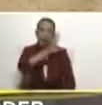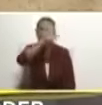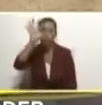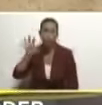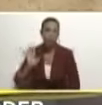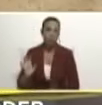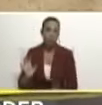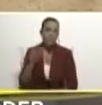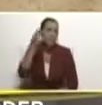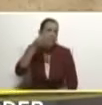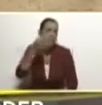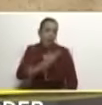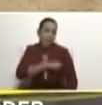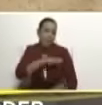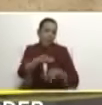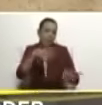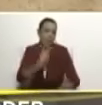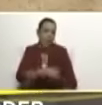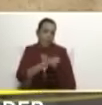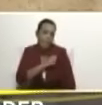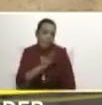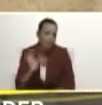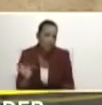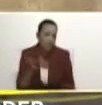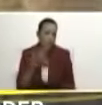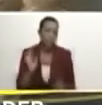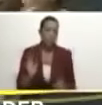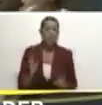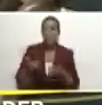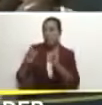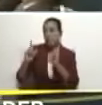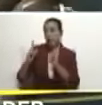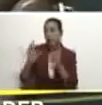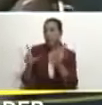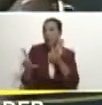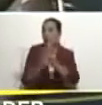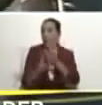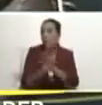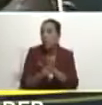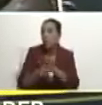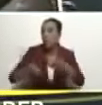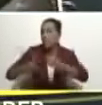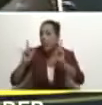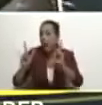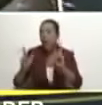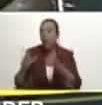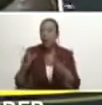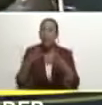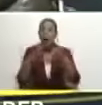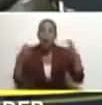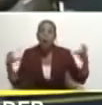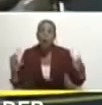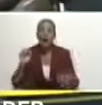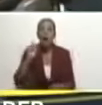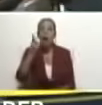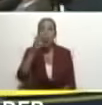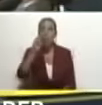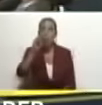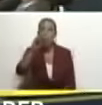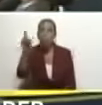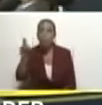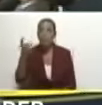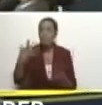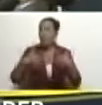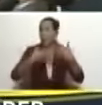mercado, casi siempre en España. Sacaban una licencia para que los vendedores de algodón, pero